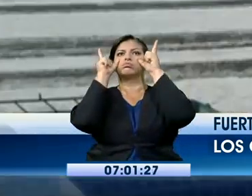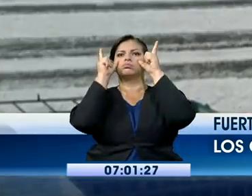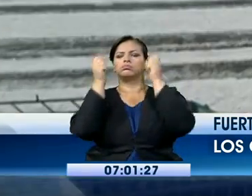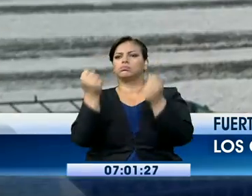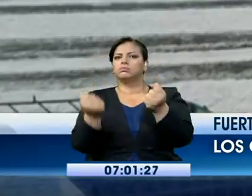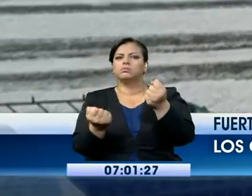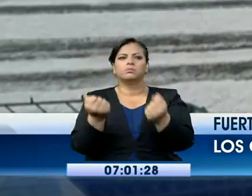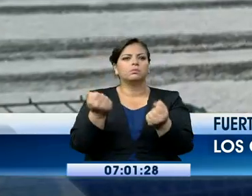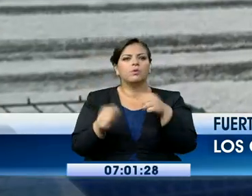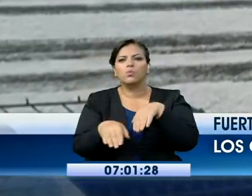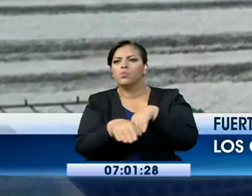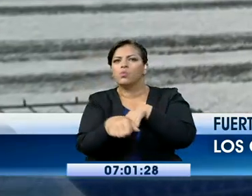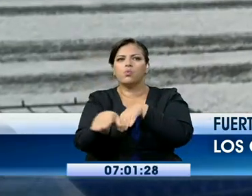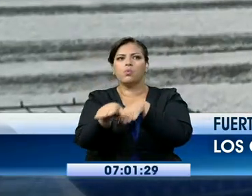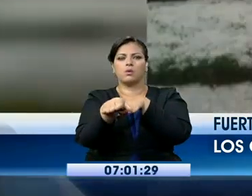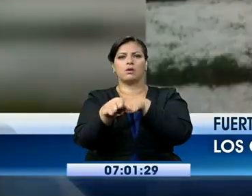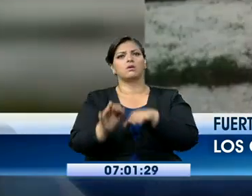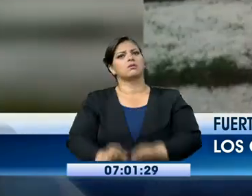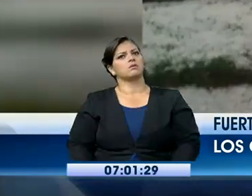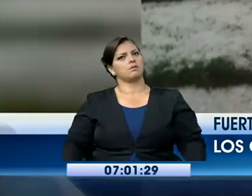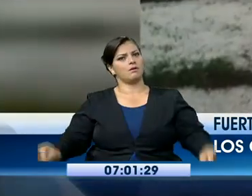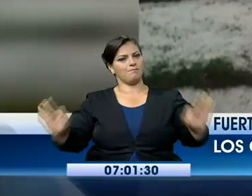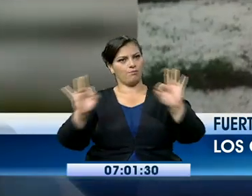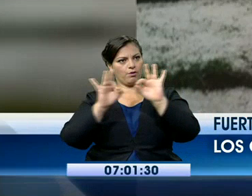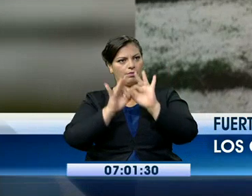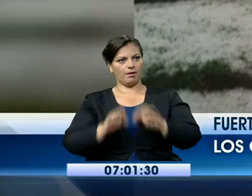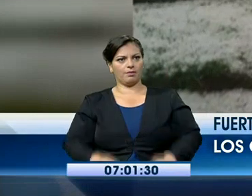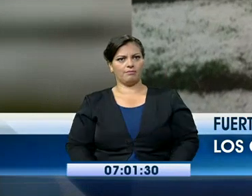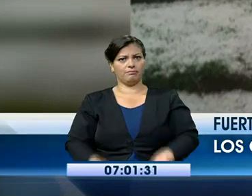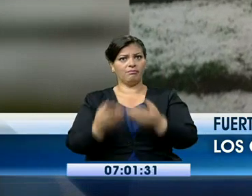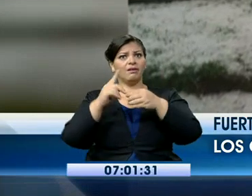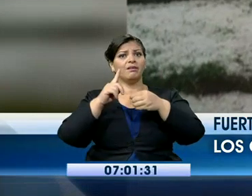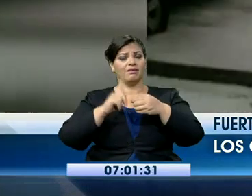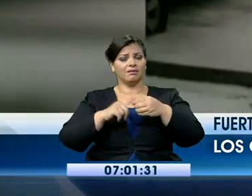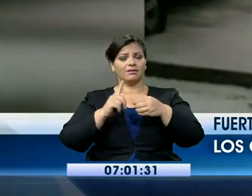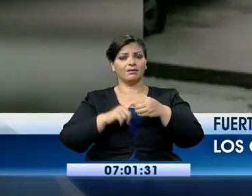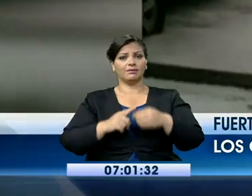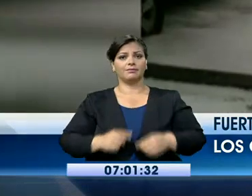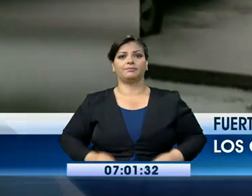en la capital y en varios sectores de los valles aledaños a Quito.